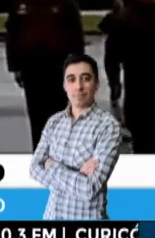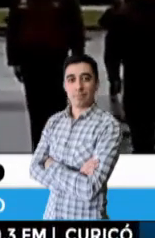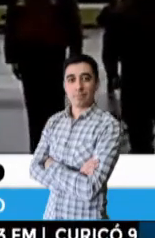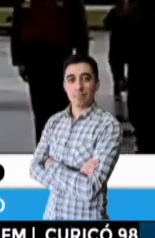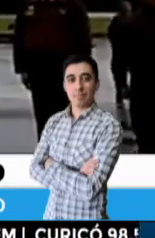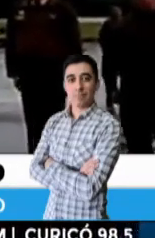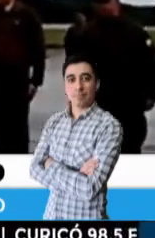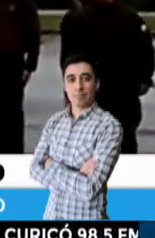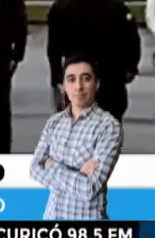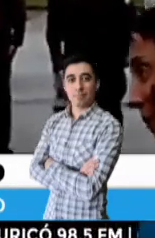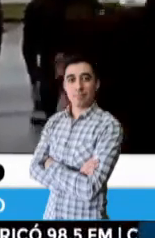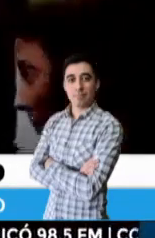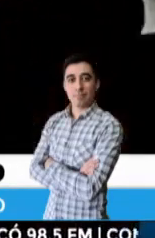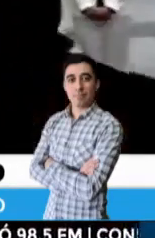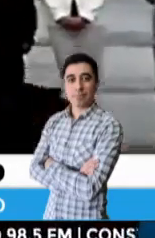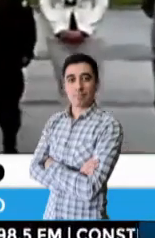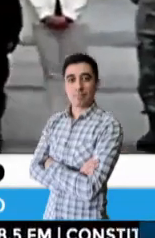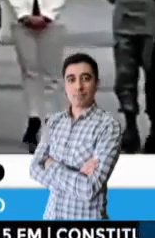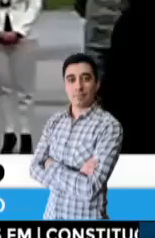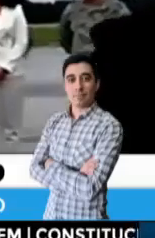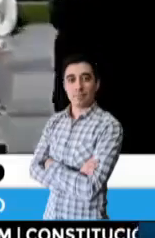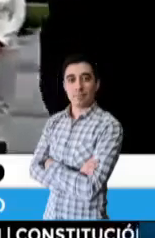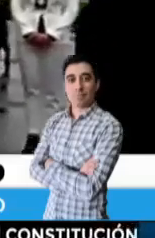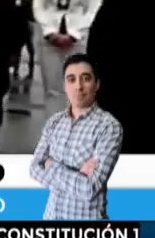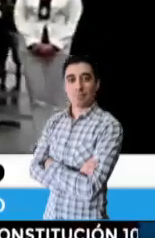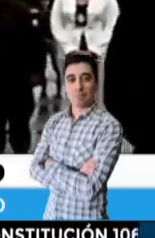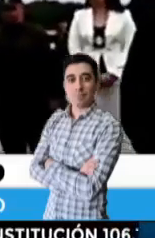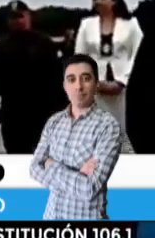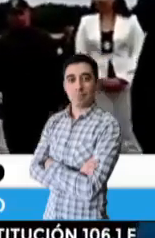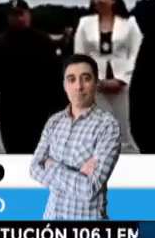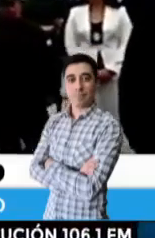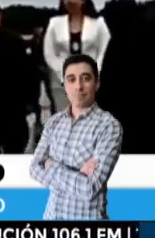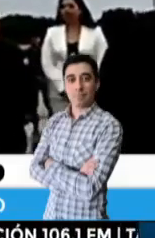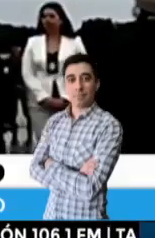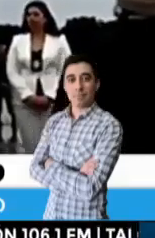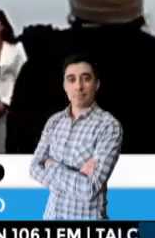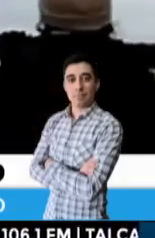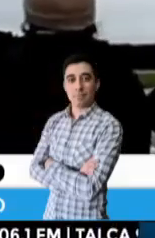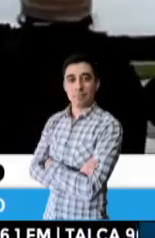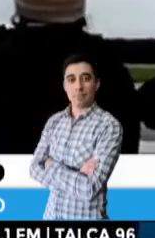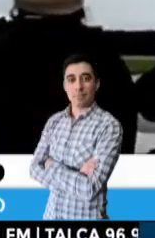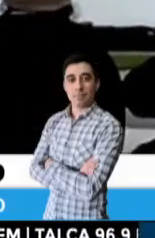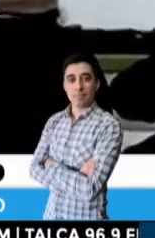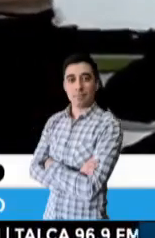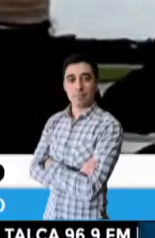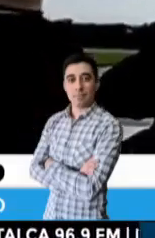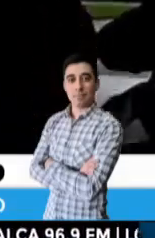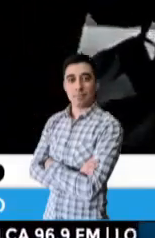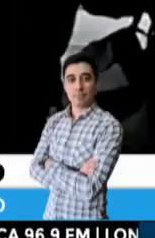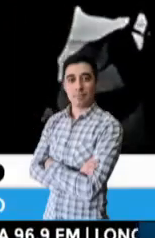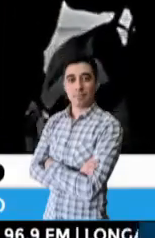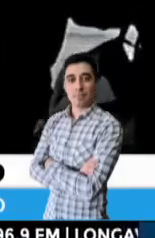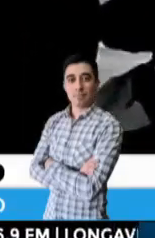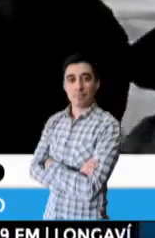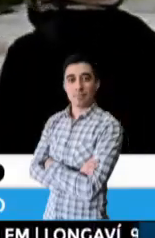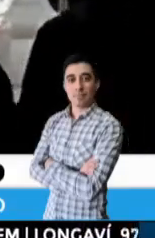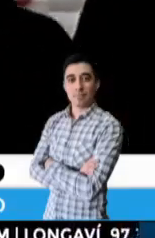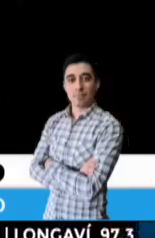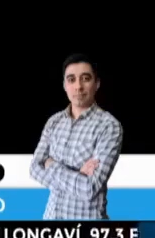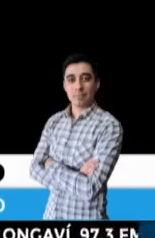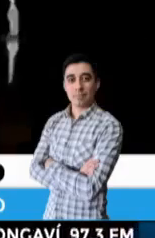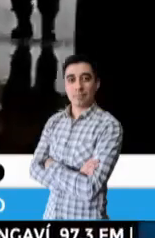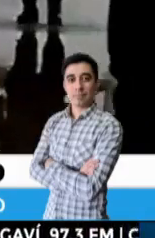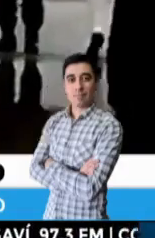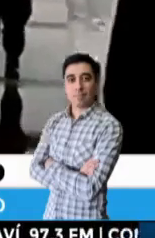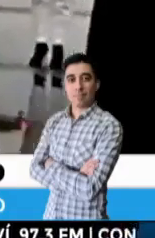en el ambiente acá en la región de la Araucanía a propósito de esta primera visita, lo que se ha visto reflejado también en una serie de demandas, petitorios